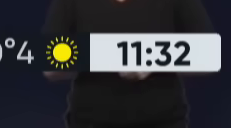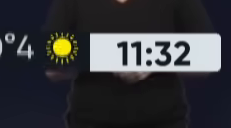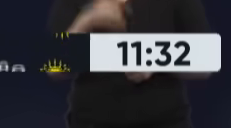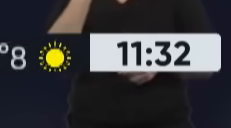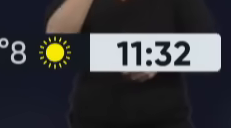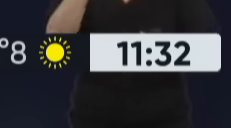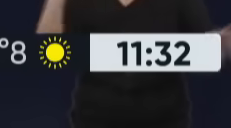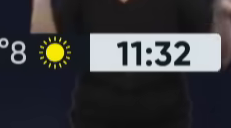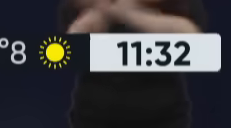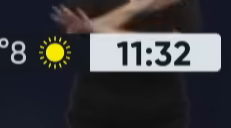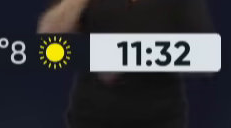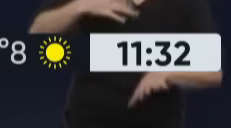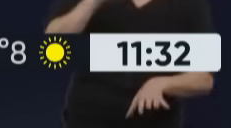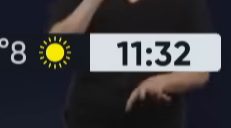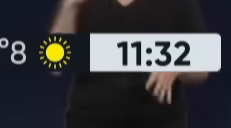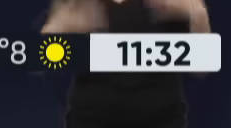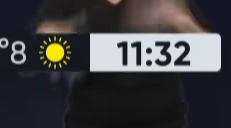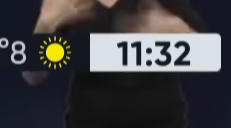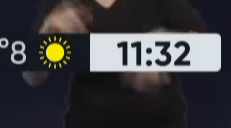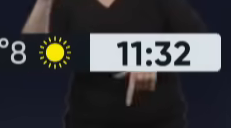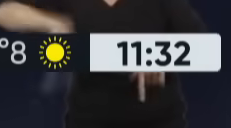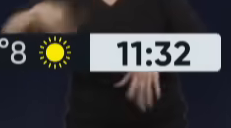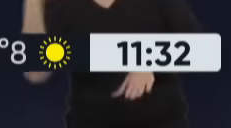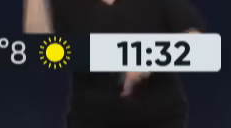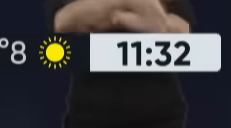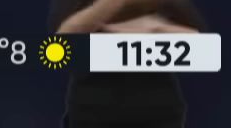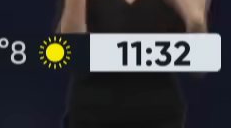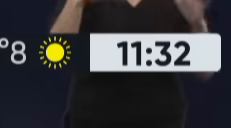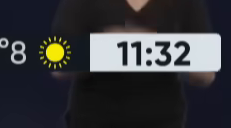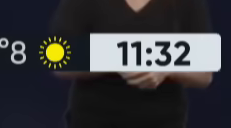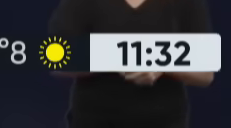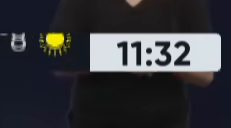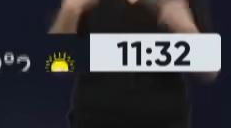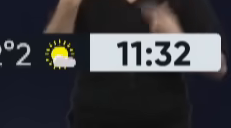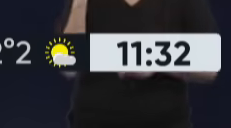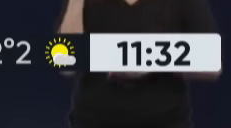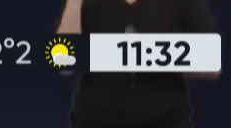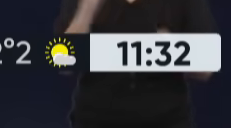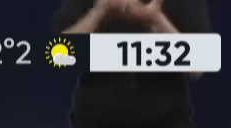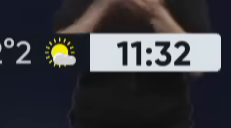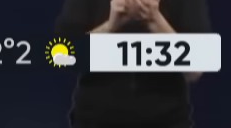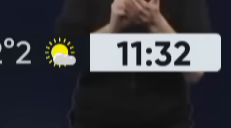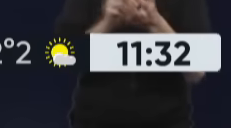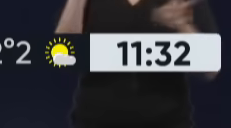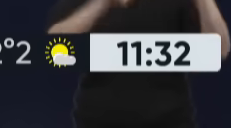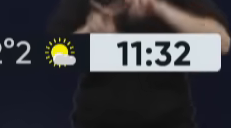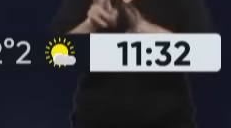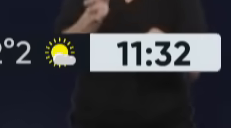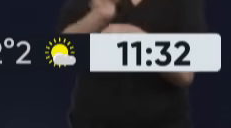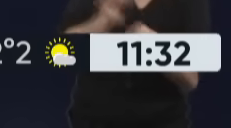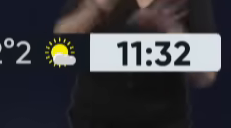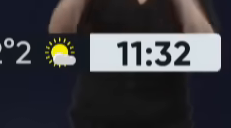emergencias, se incrementaron las semanas de instrucción militar inicial y se amplió la formación en tareas de defensa, en emergencias